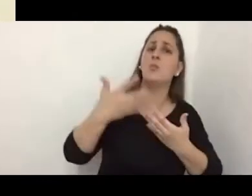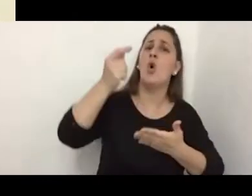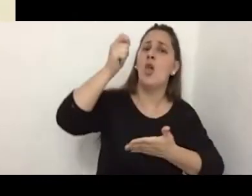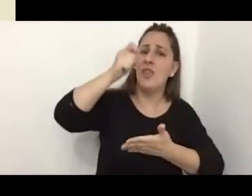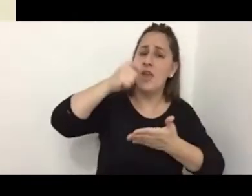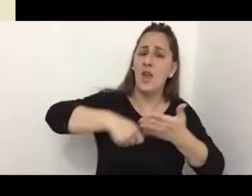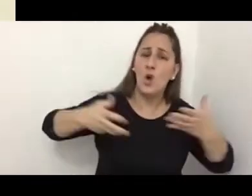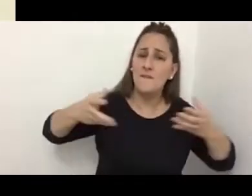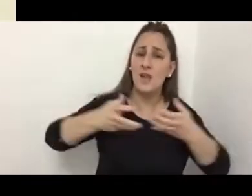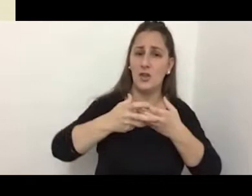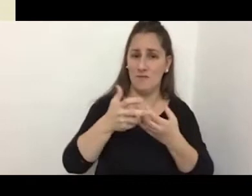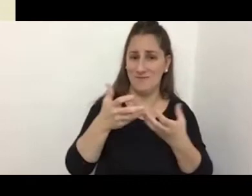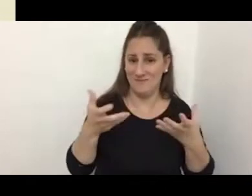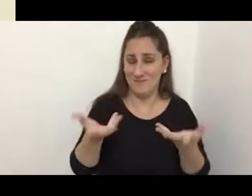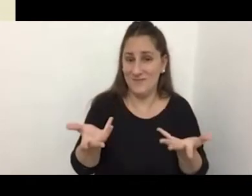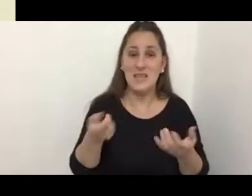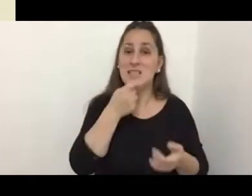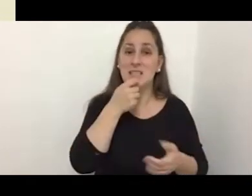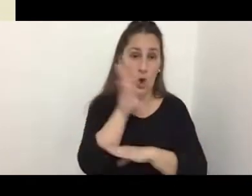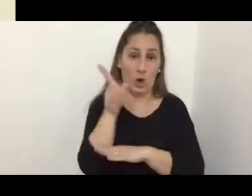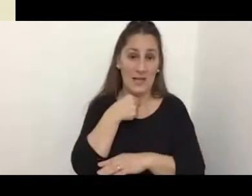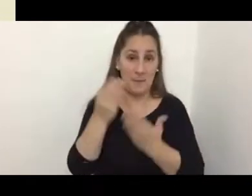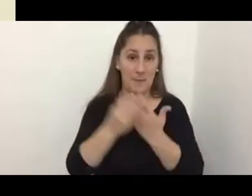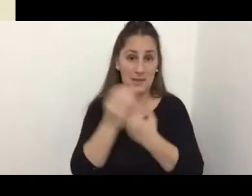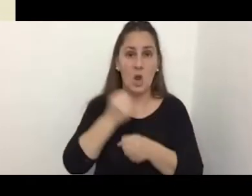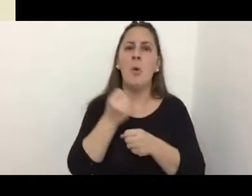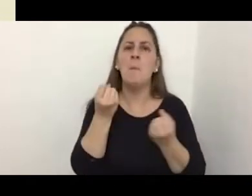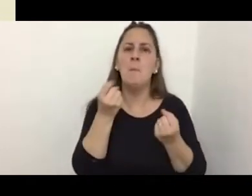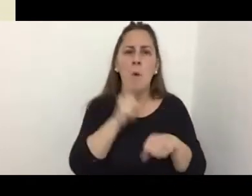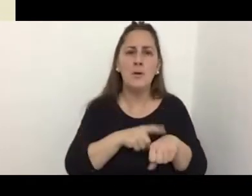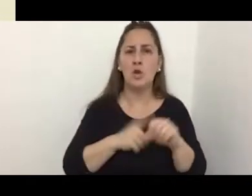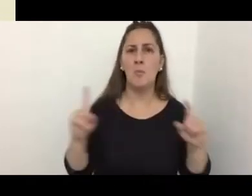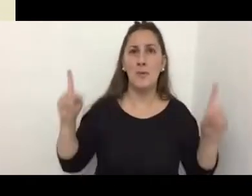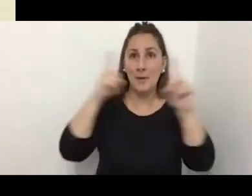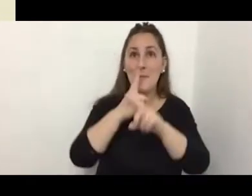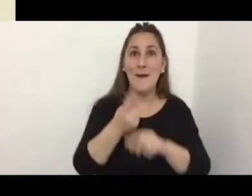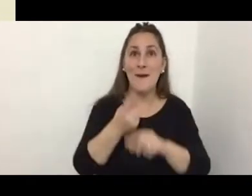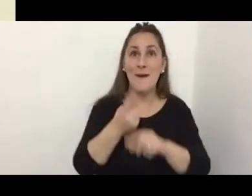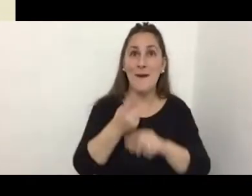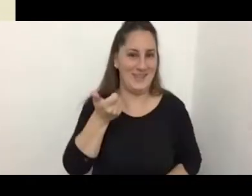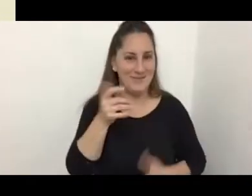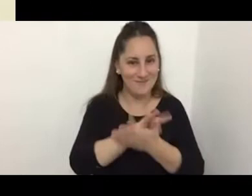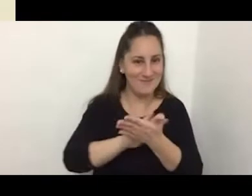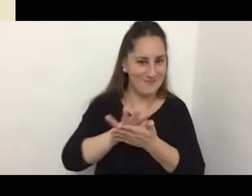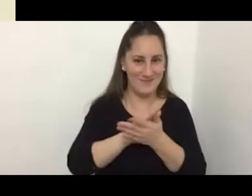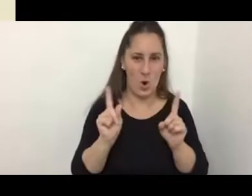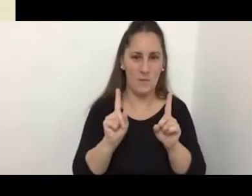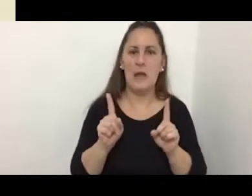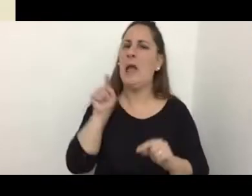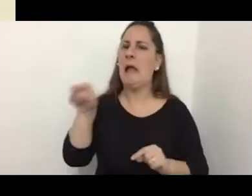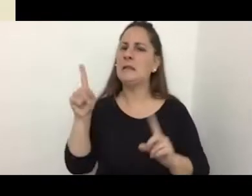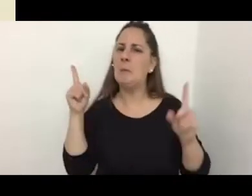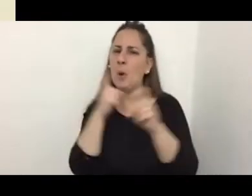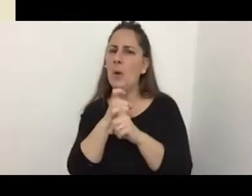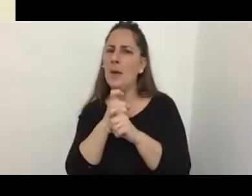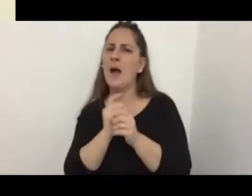ministerio. Porque si no, cuando estamos en el medio del conflicto, no es tan fácil decir, este conflicto lo vamos a